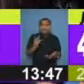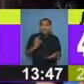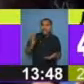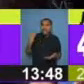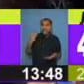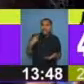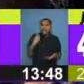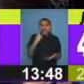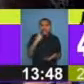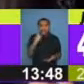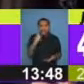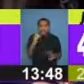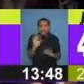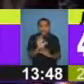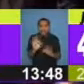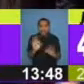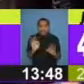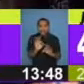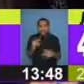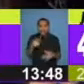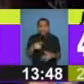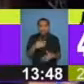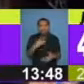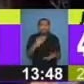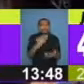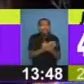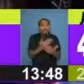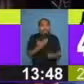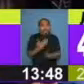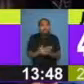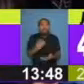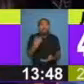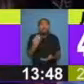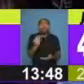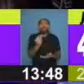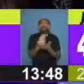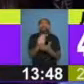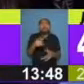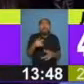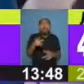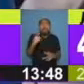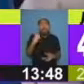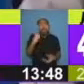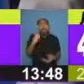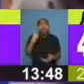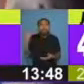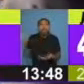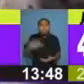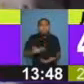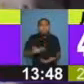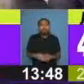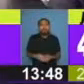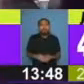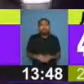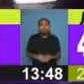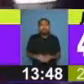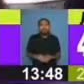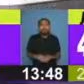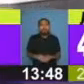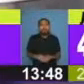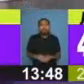y estamos pidiendo que él se haga presente. Así no nos dice cuál fue el motivo de nuestro despido. Usted levantó